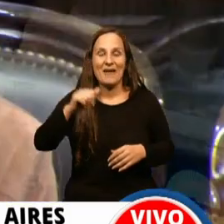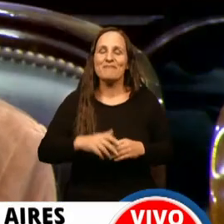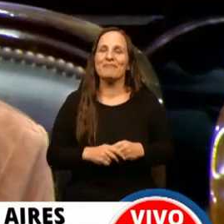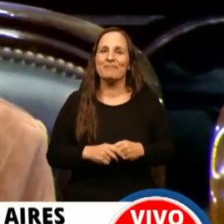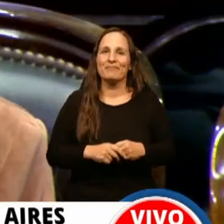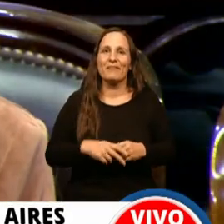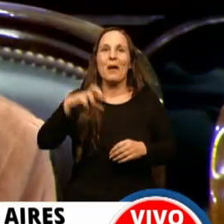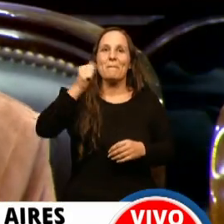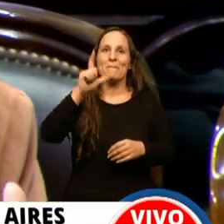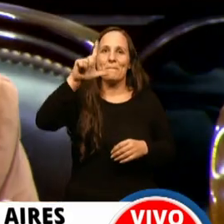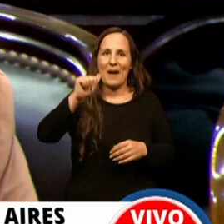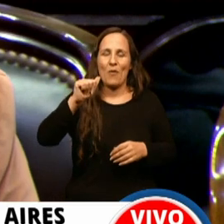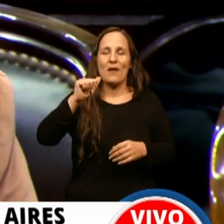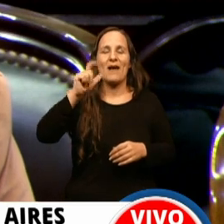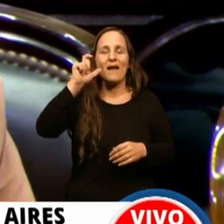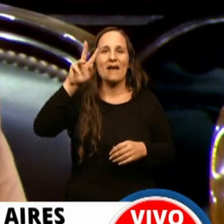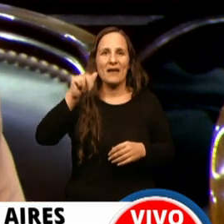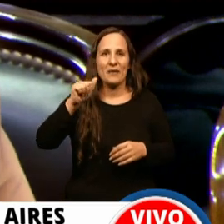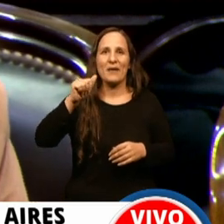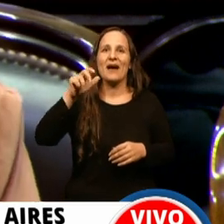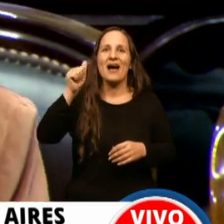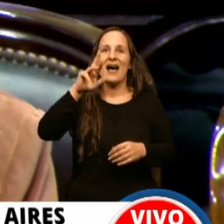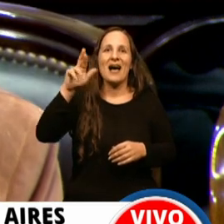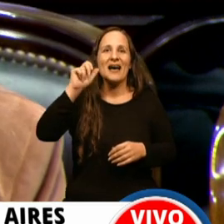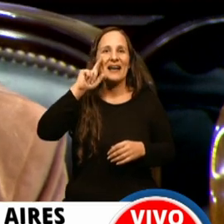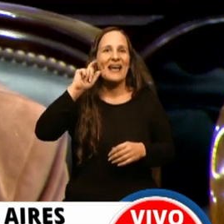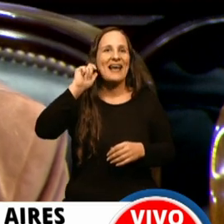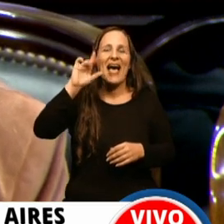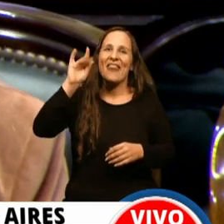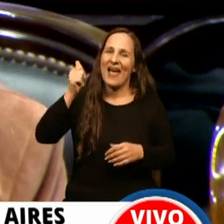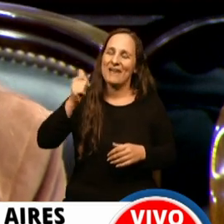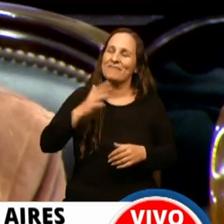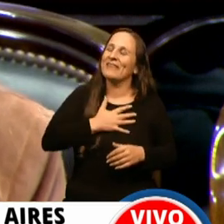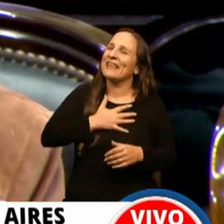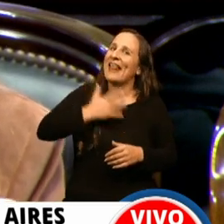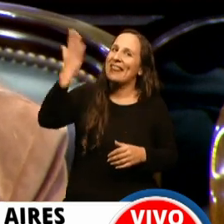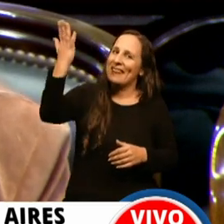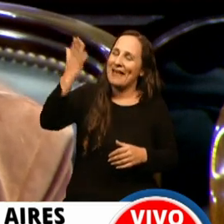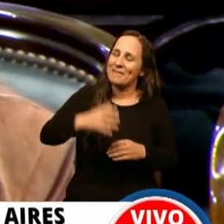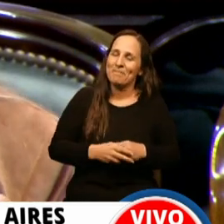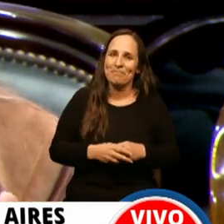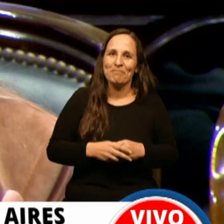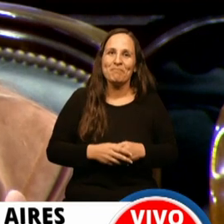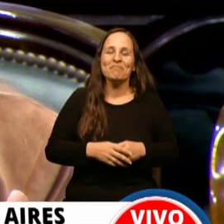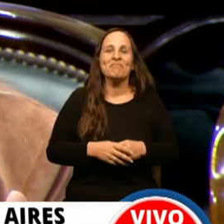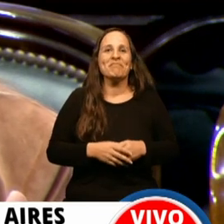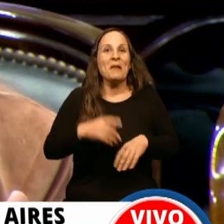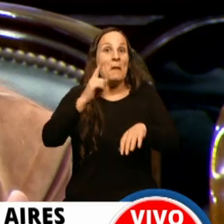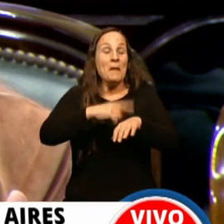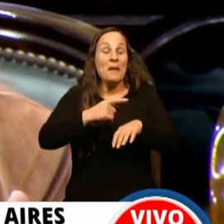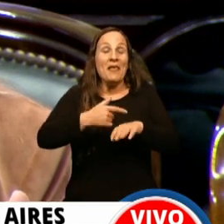paula iba arraigada querida paula el día que cristina proclamó